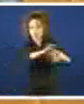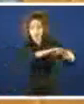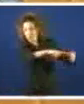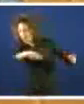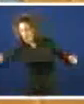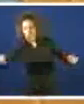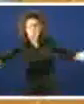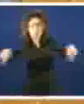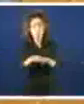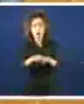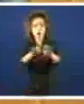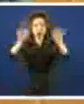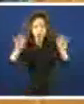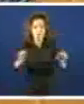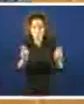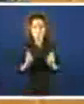saian igual que entraron,